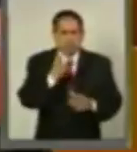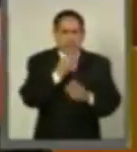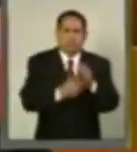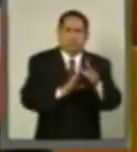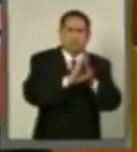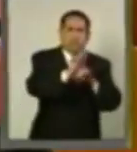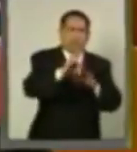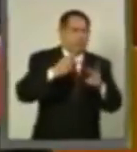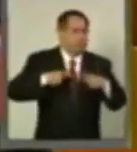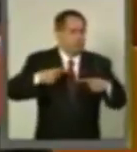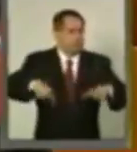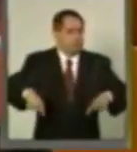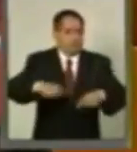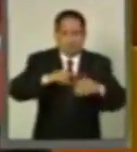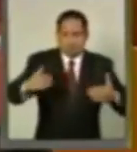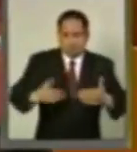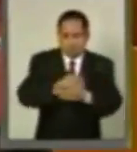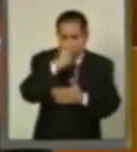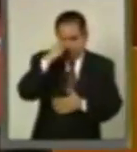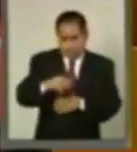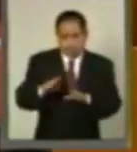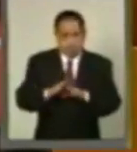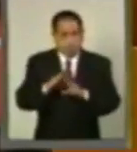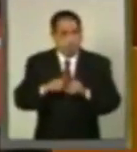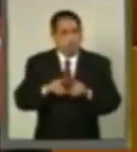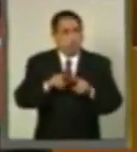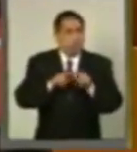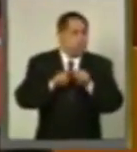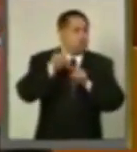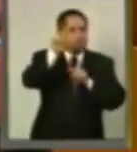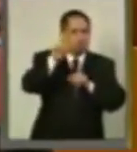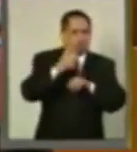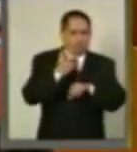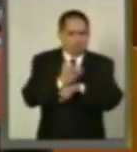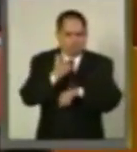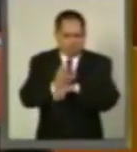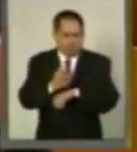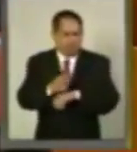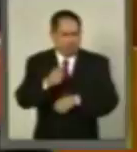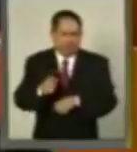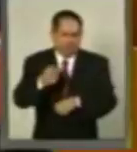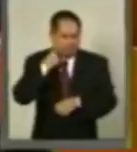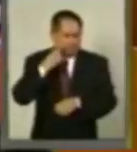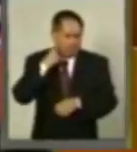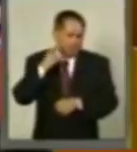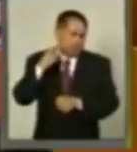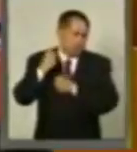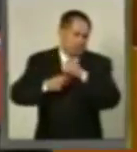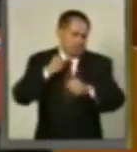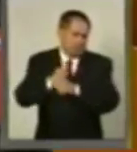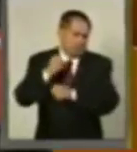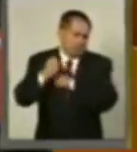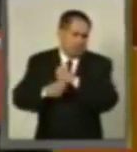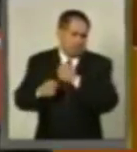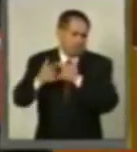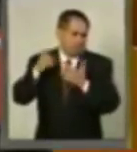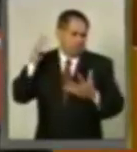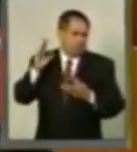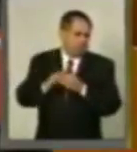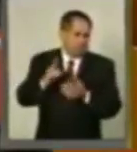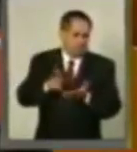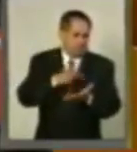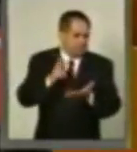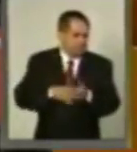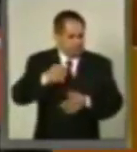de los mexicanos con destino a los Estados Unidos de Norteamérica es un fenómeno histórico, fenómeno que ha